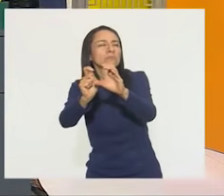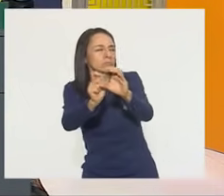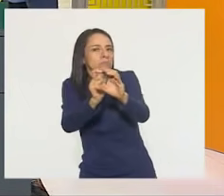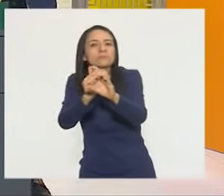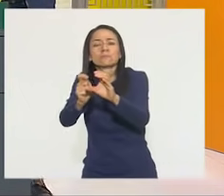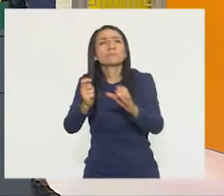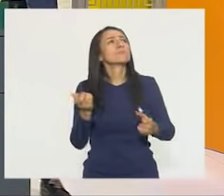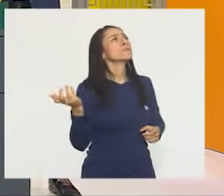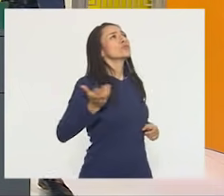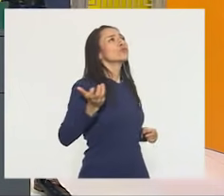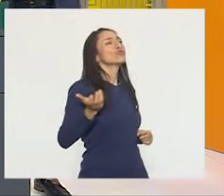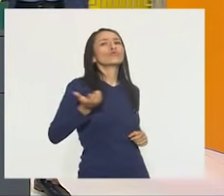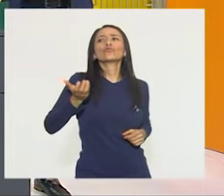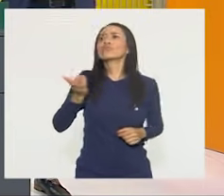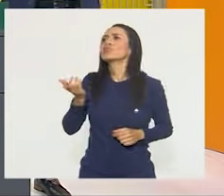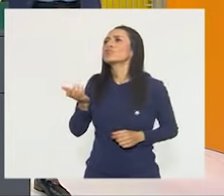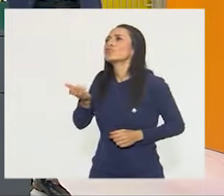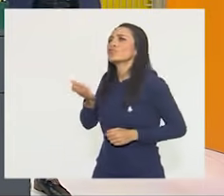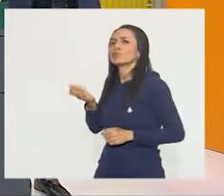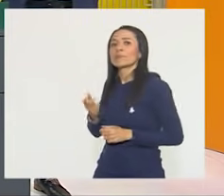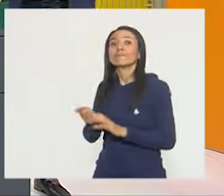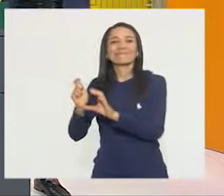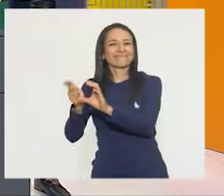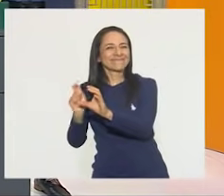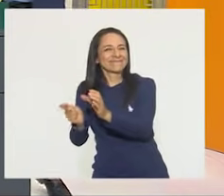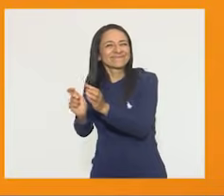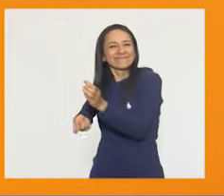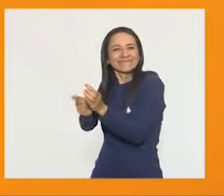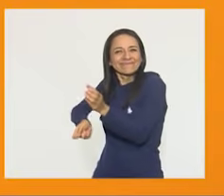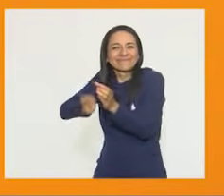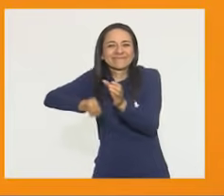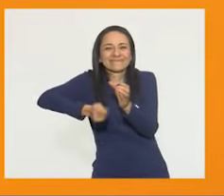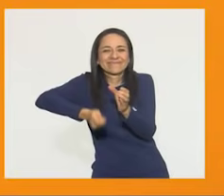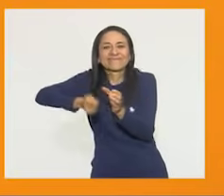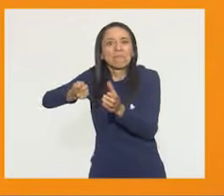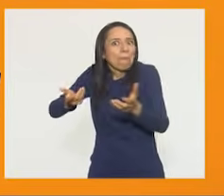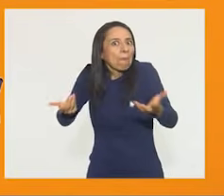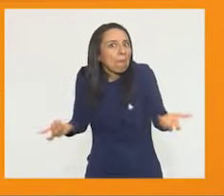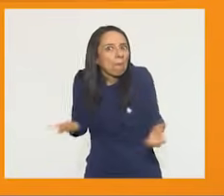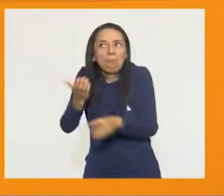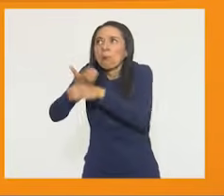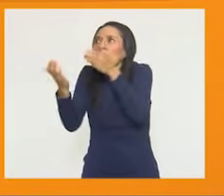Venga. Y le damos ritmo a la música con objetos comunes y cotidianos.